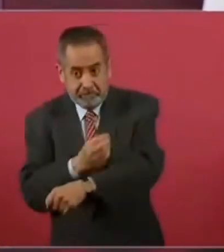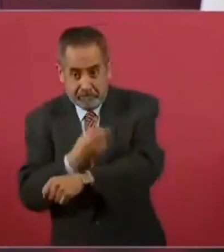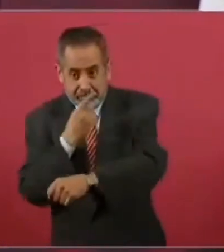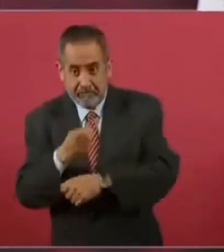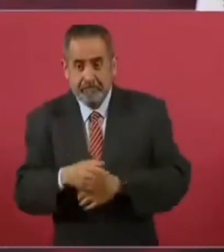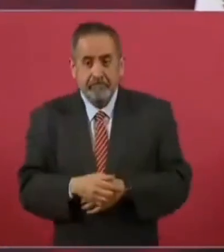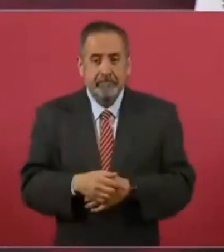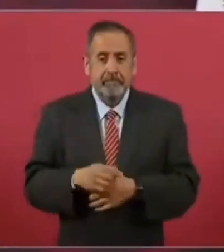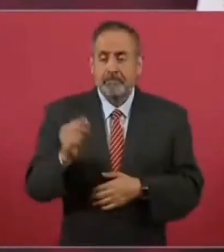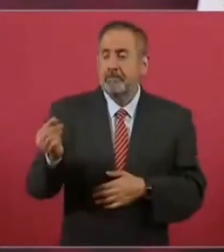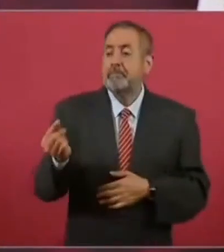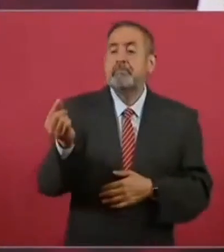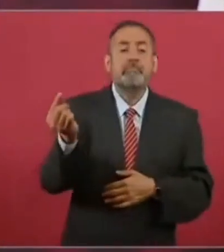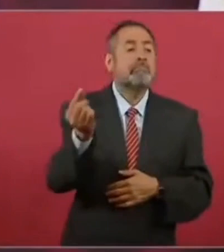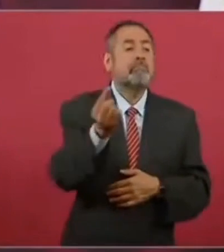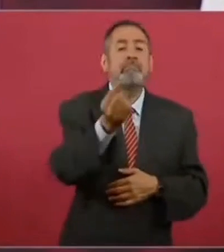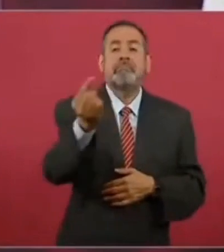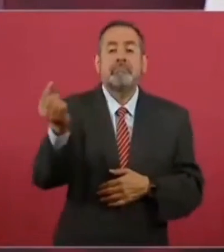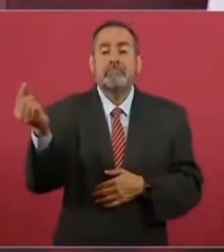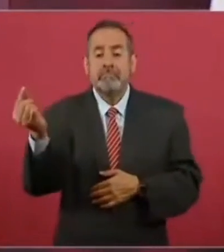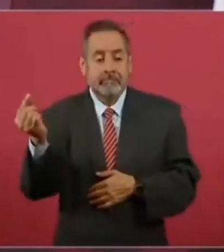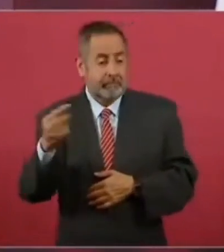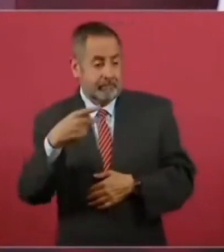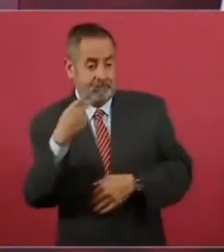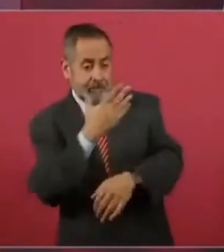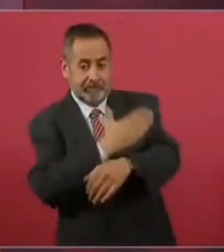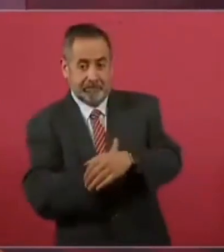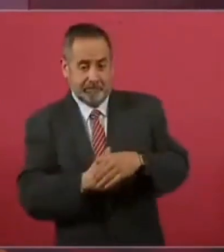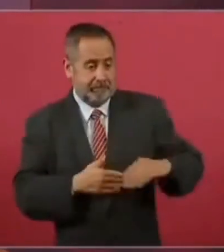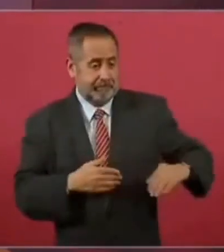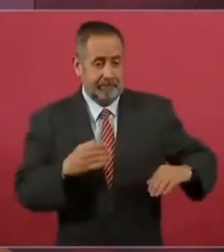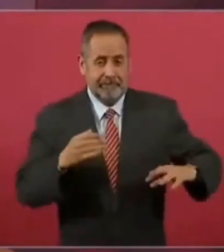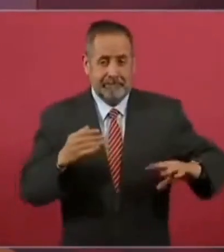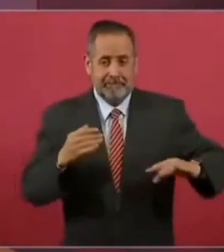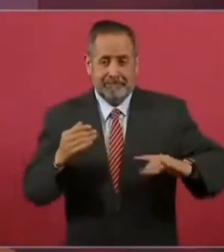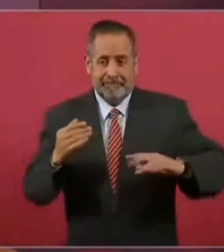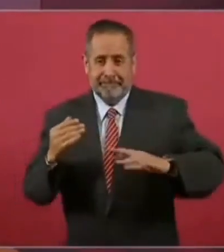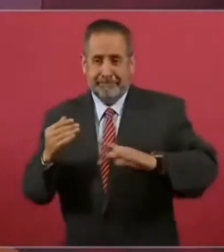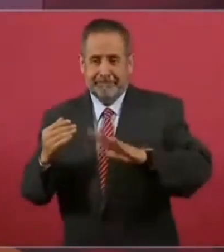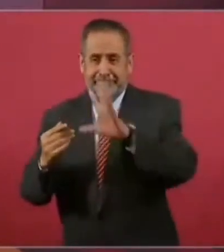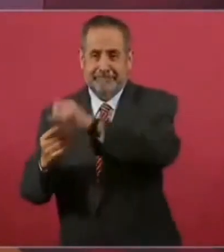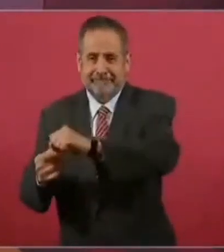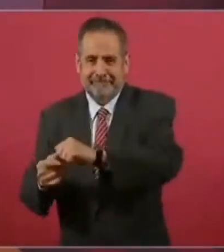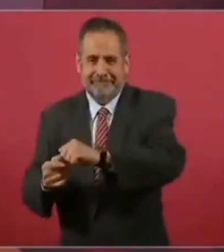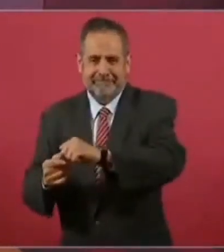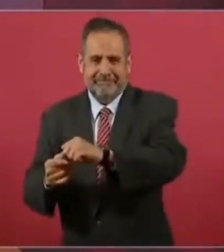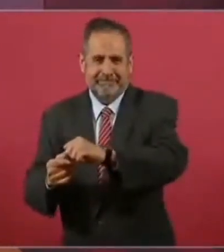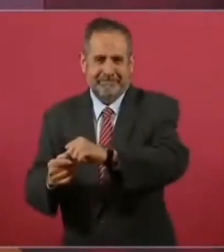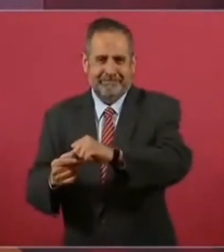Que empezaron a mover así el azteca y vino su brazo.